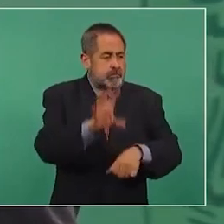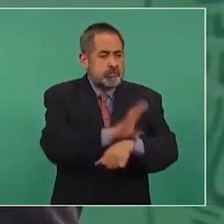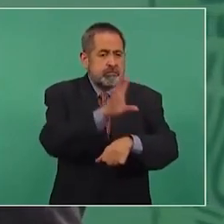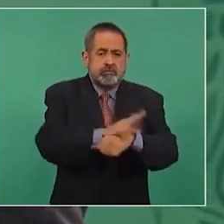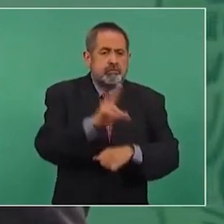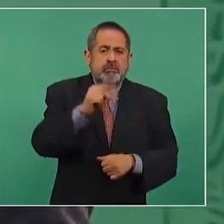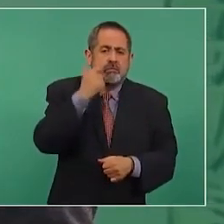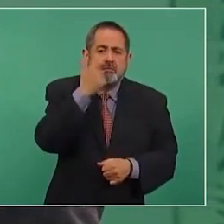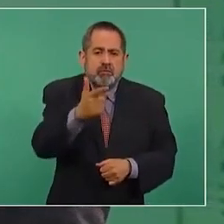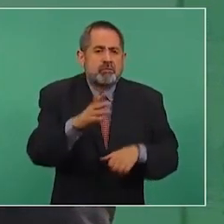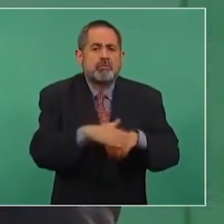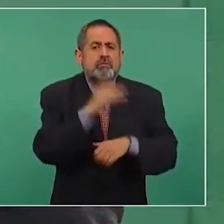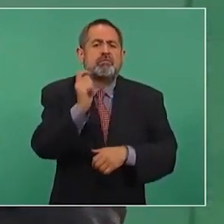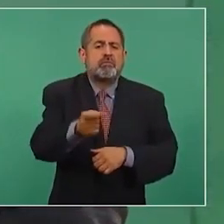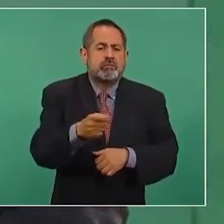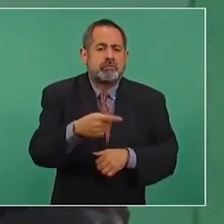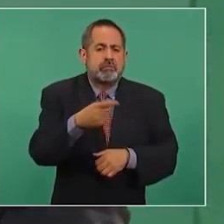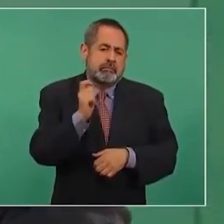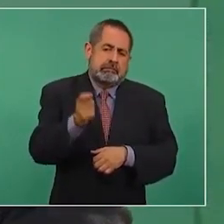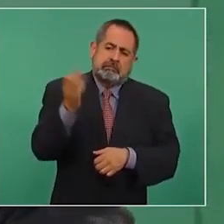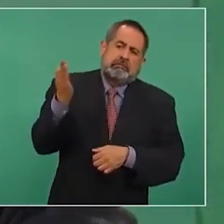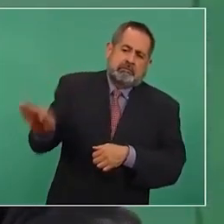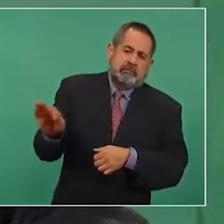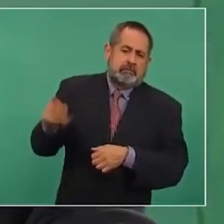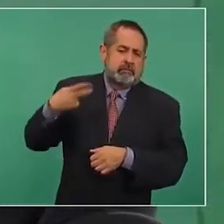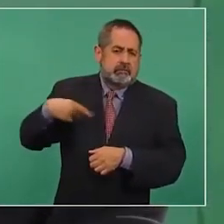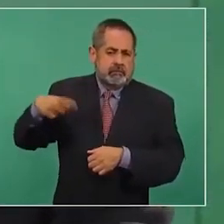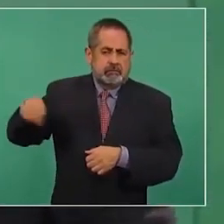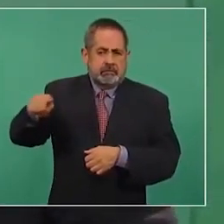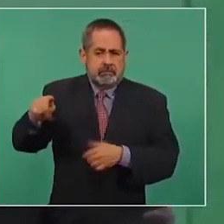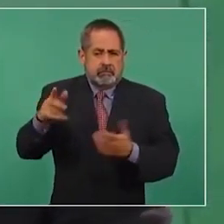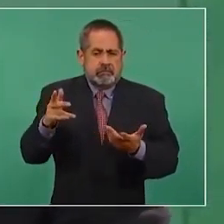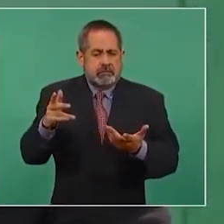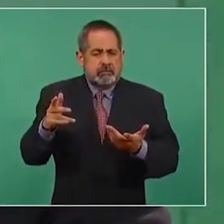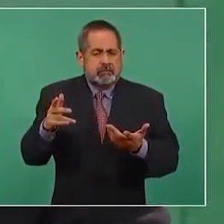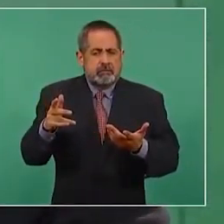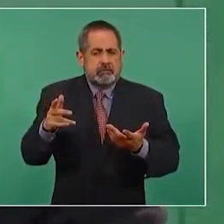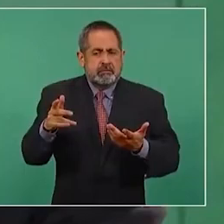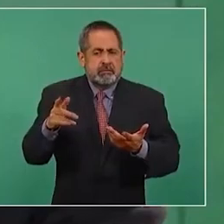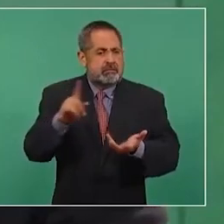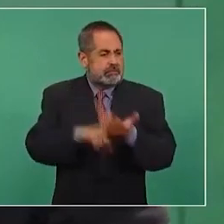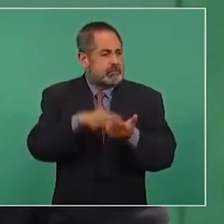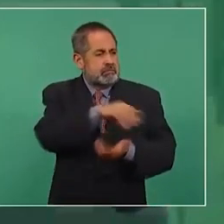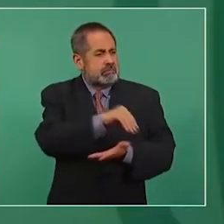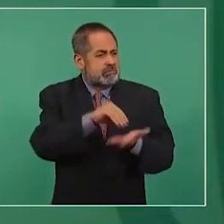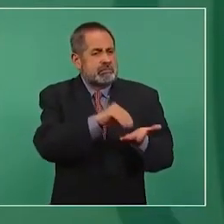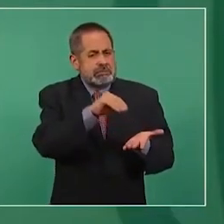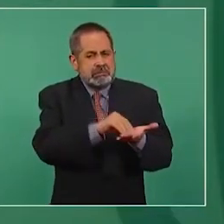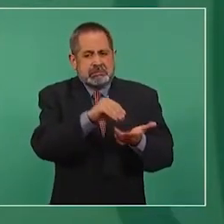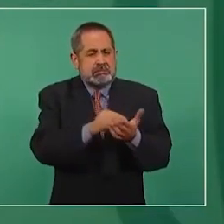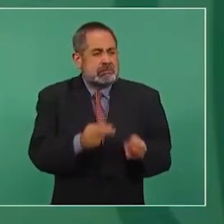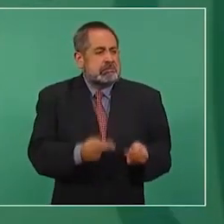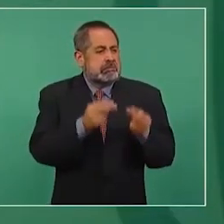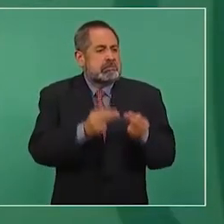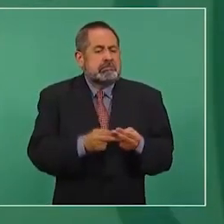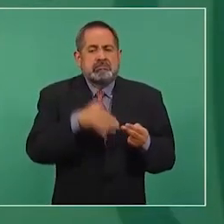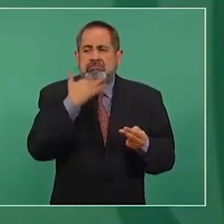significa eléctrica? Pues que sigan haciendo negocios